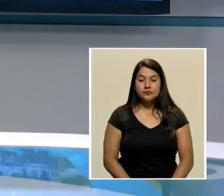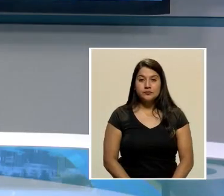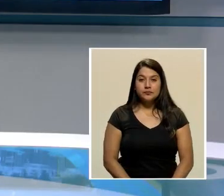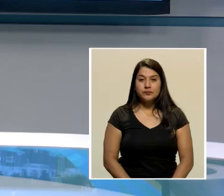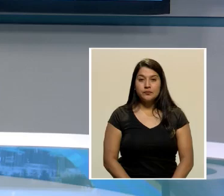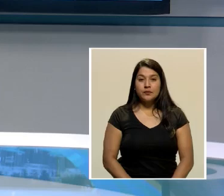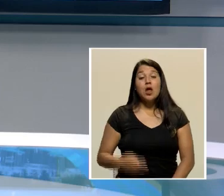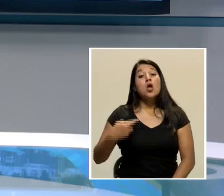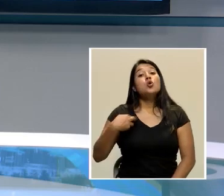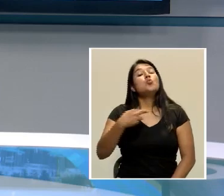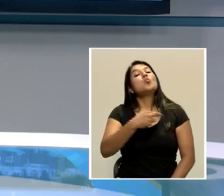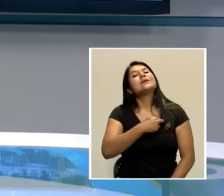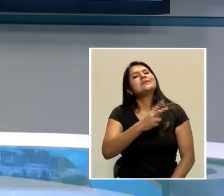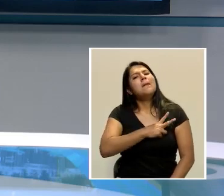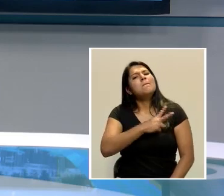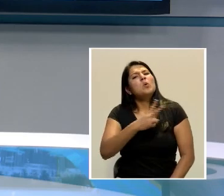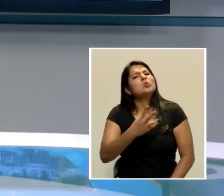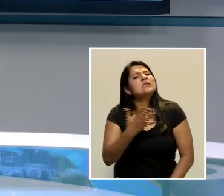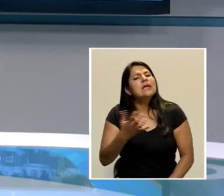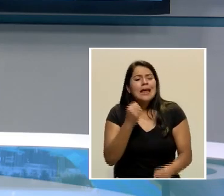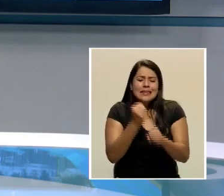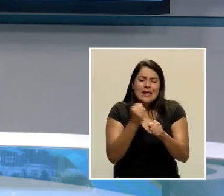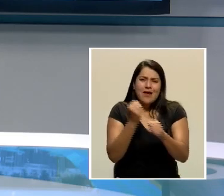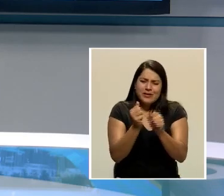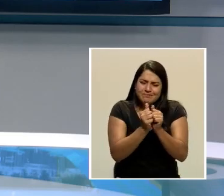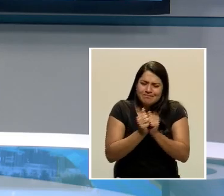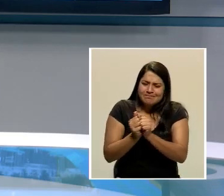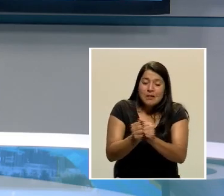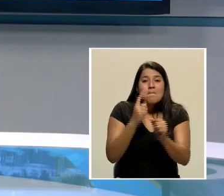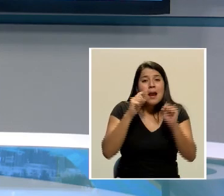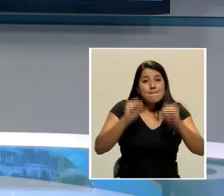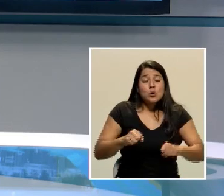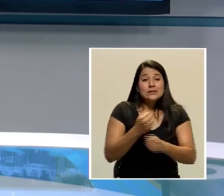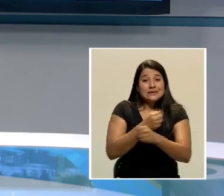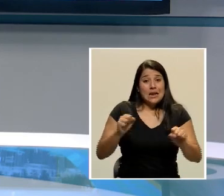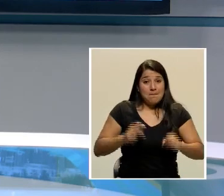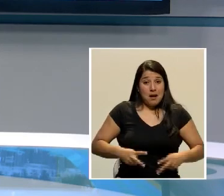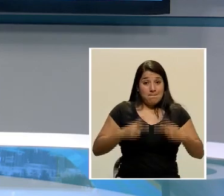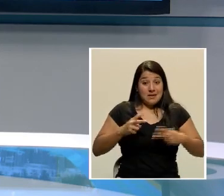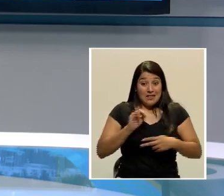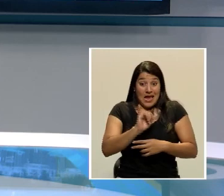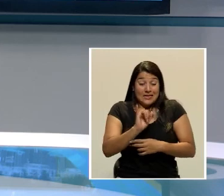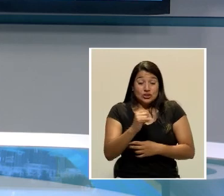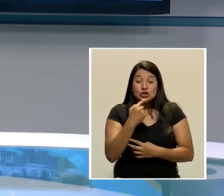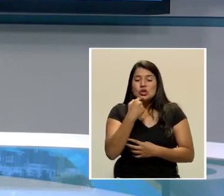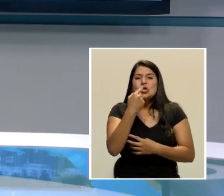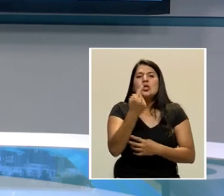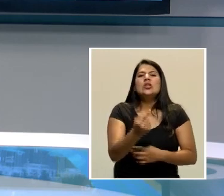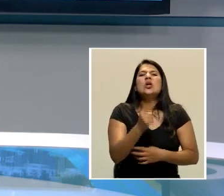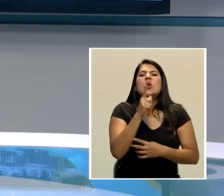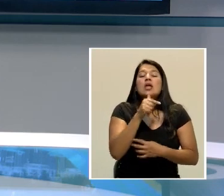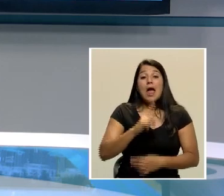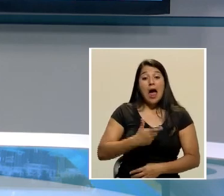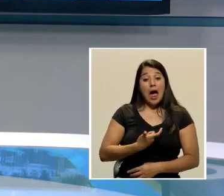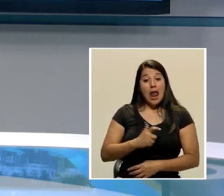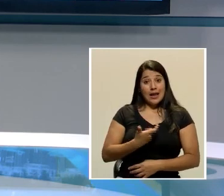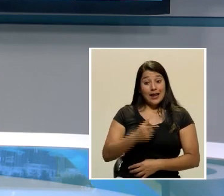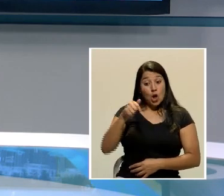turismo, la reparación, el transporte, almacenamiento y construcción fueron las actividades más afectadas por la pandemia.